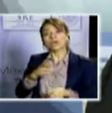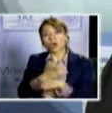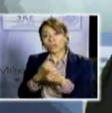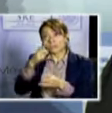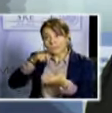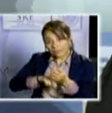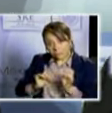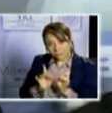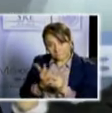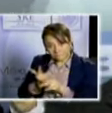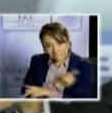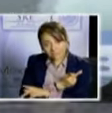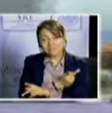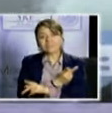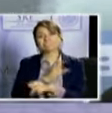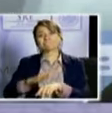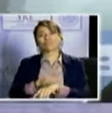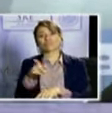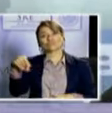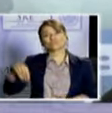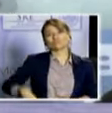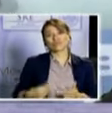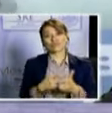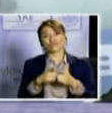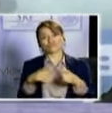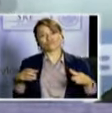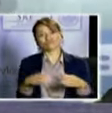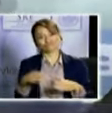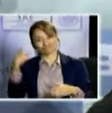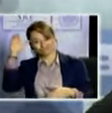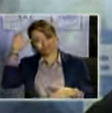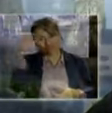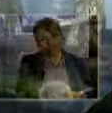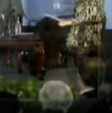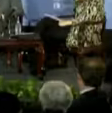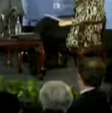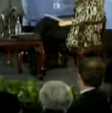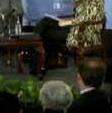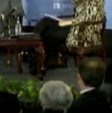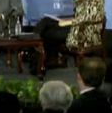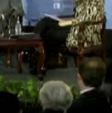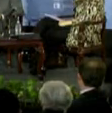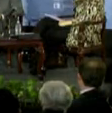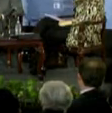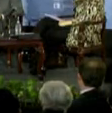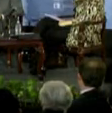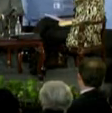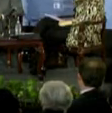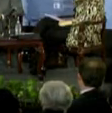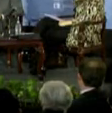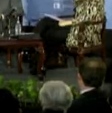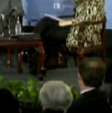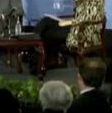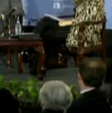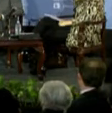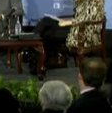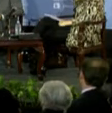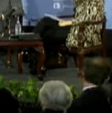y el narcotráfico. Después de este marco que pone, me parece muy importante, embajador, nada más cerrar con una